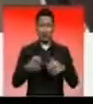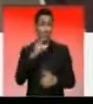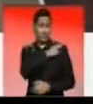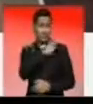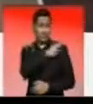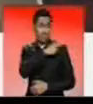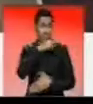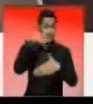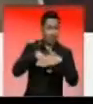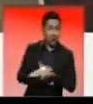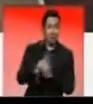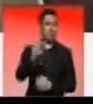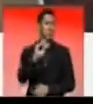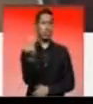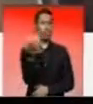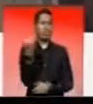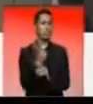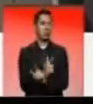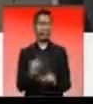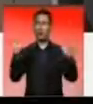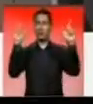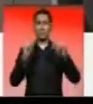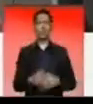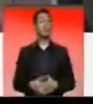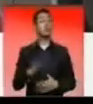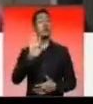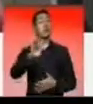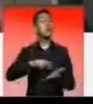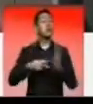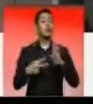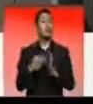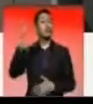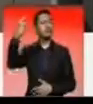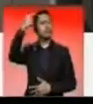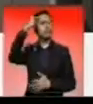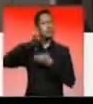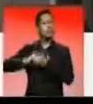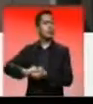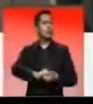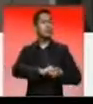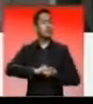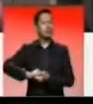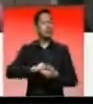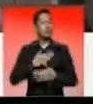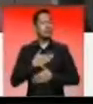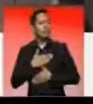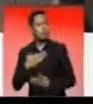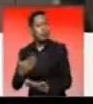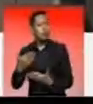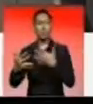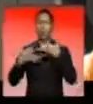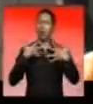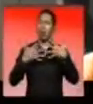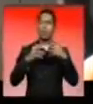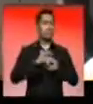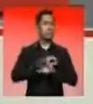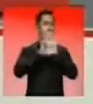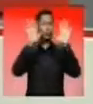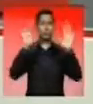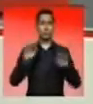jóvenes puedan estudiar libremente. Eso se llama gobernar con solidaridad, generosidad, transparencia y